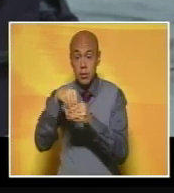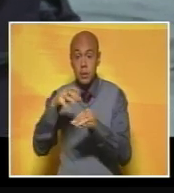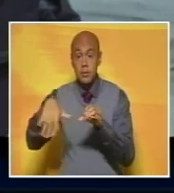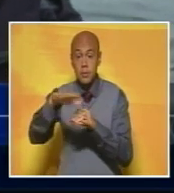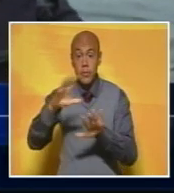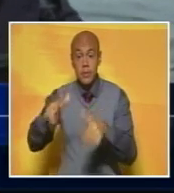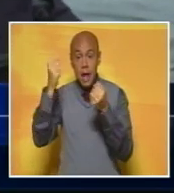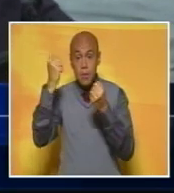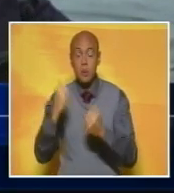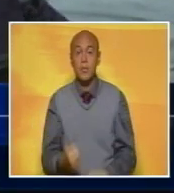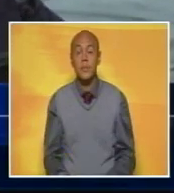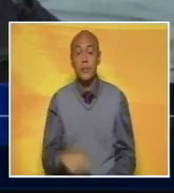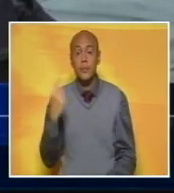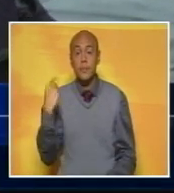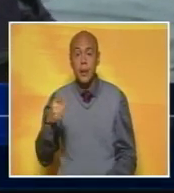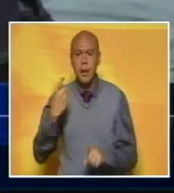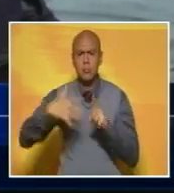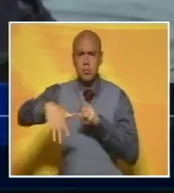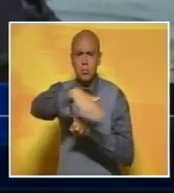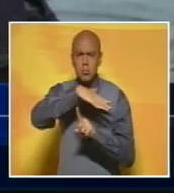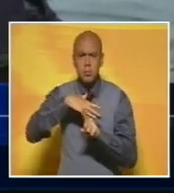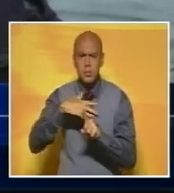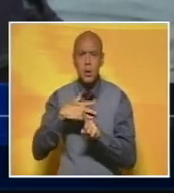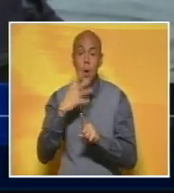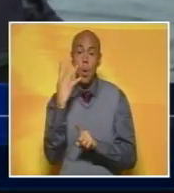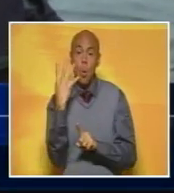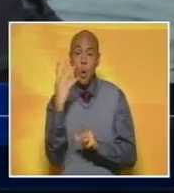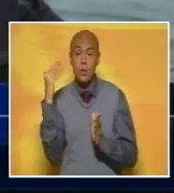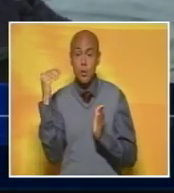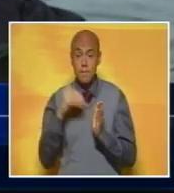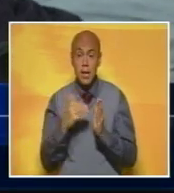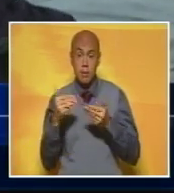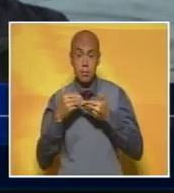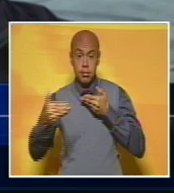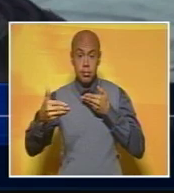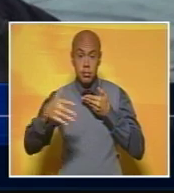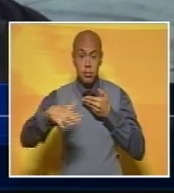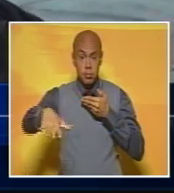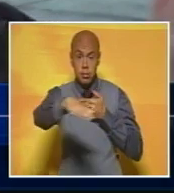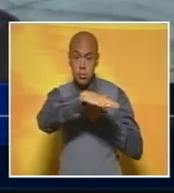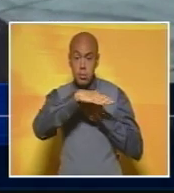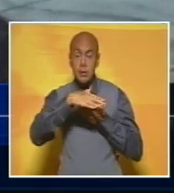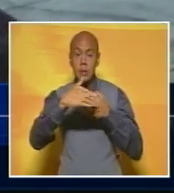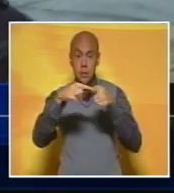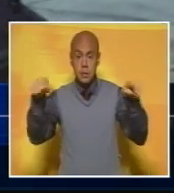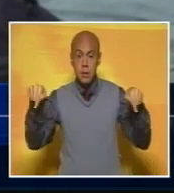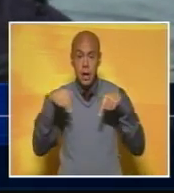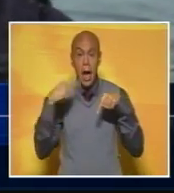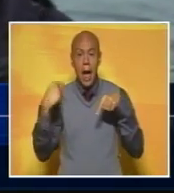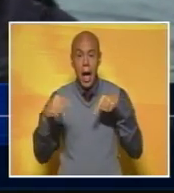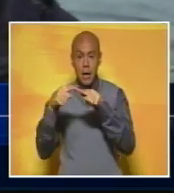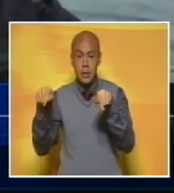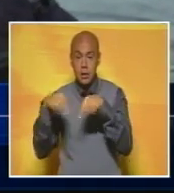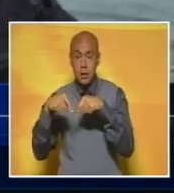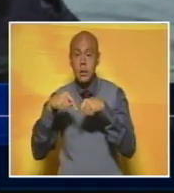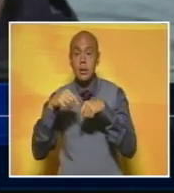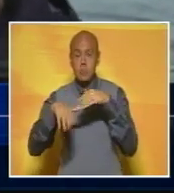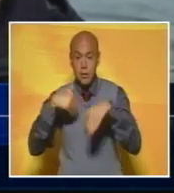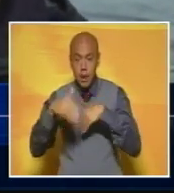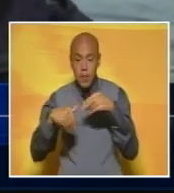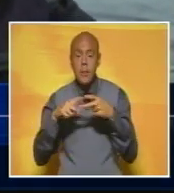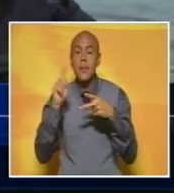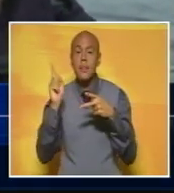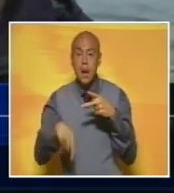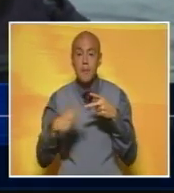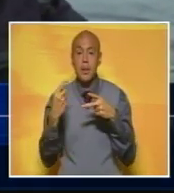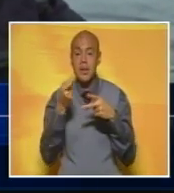uno de su hábitat tiene aproximadamente 4.000 pies cuadrados. Tienen piscinas, tienen árboles,